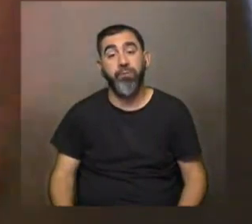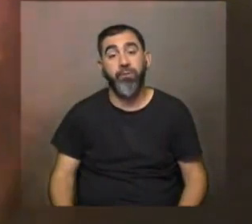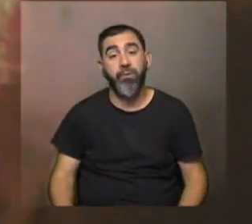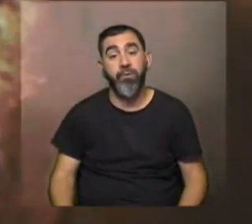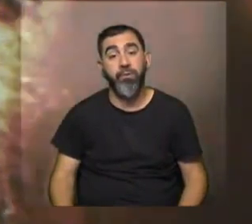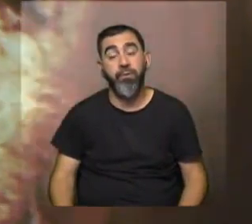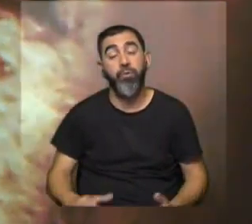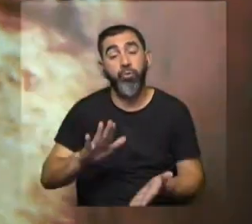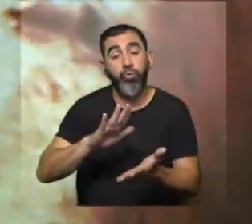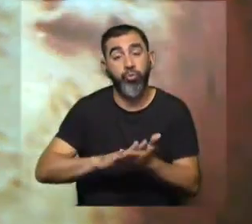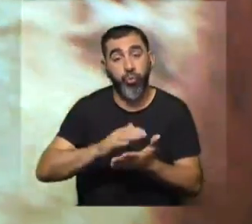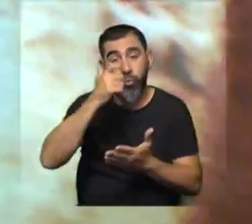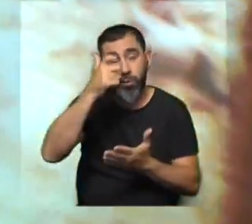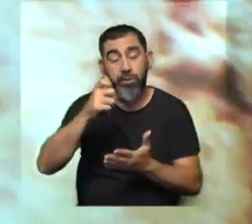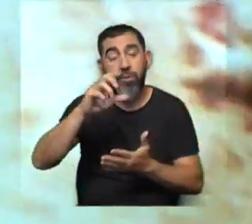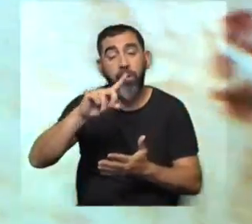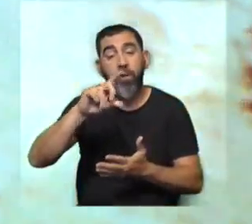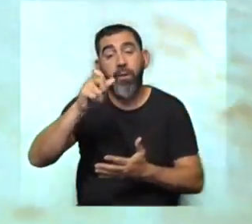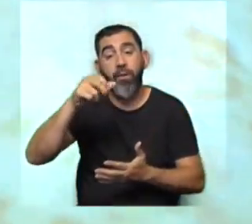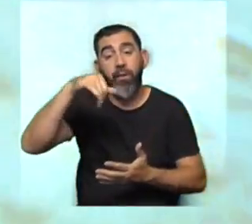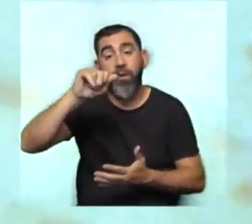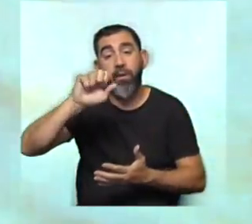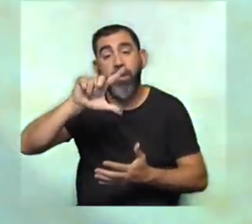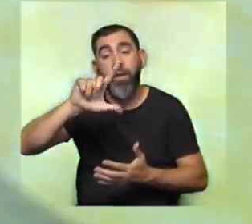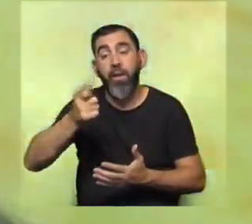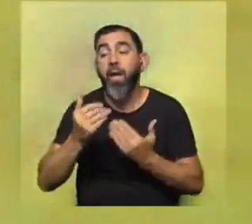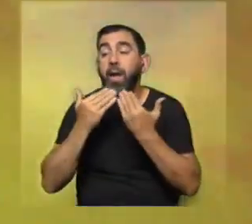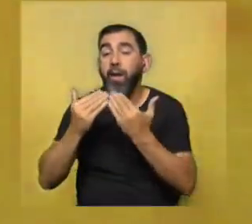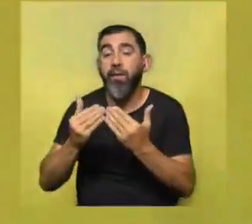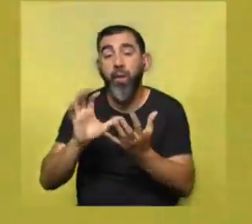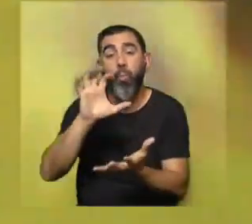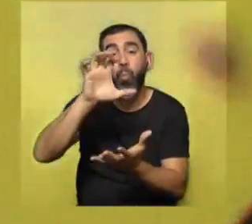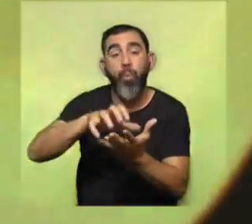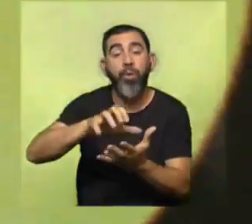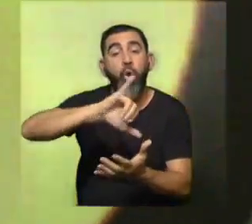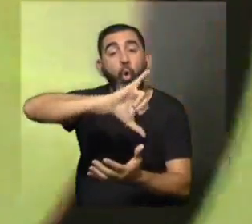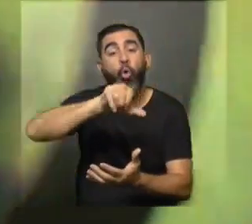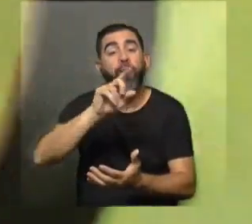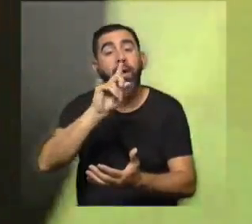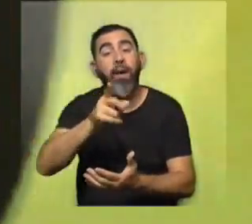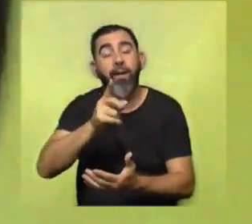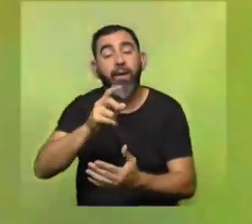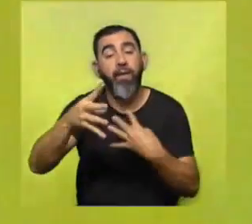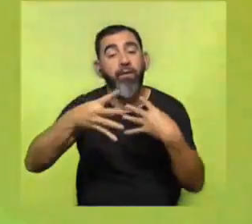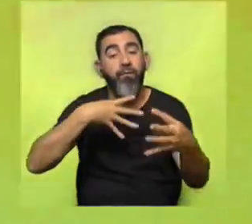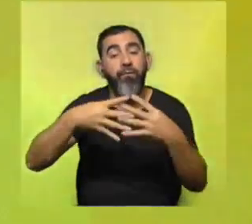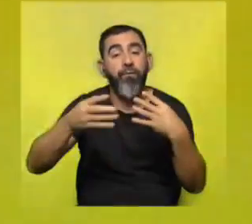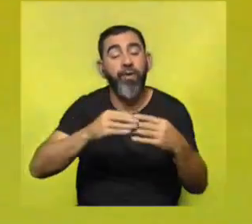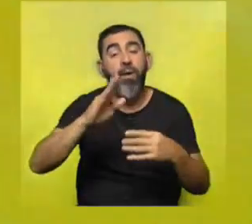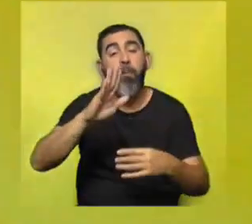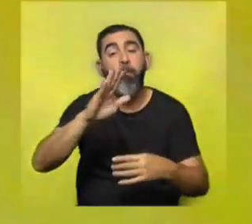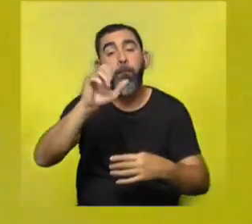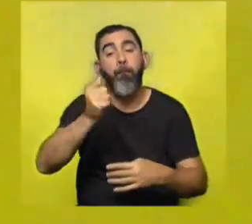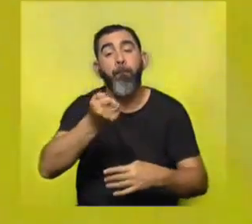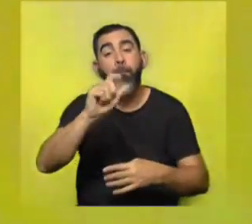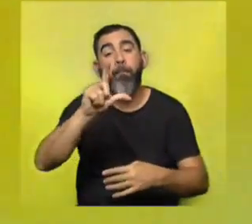y sobre ciencia, le quieren hacer llegar un agradecimiento al puesto J&G de la Feria de Simón Bolívar y Palmar,